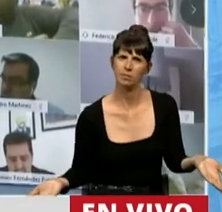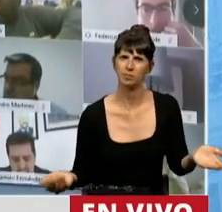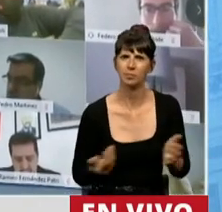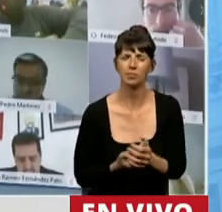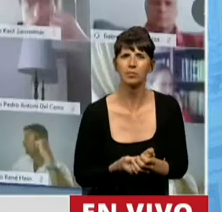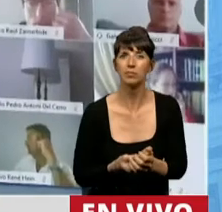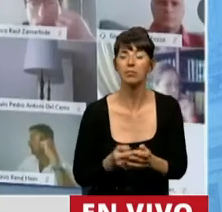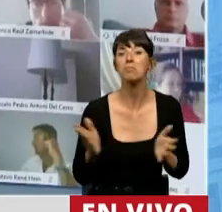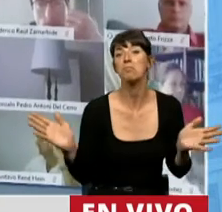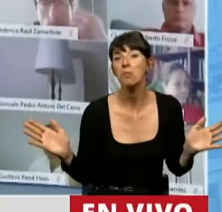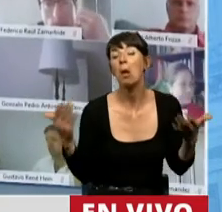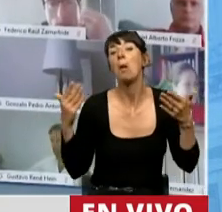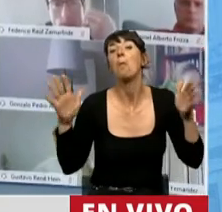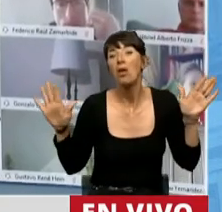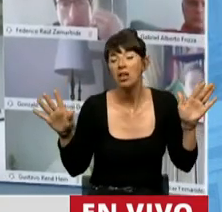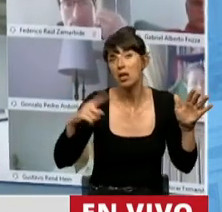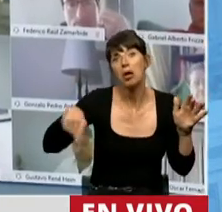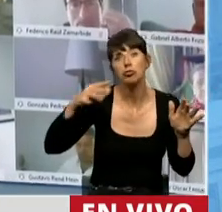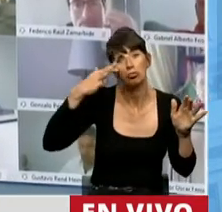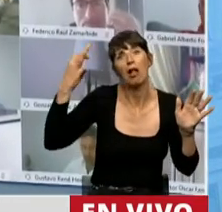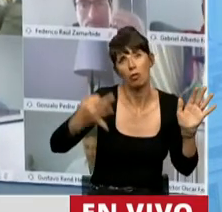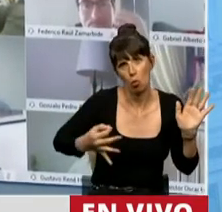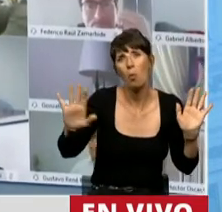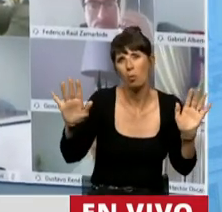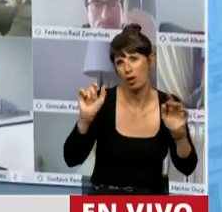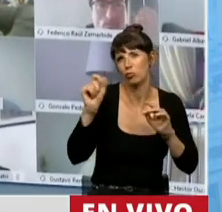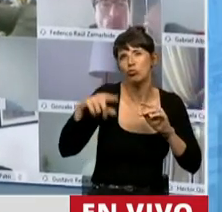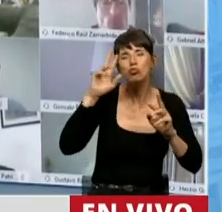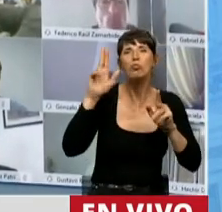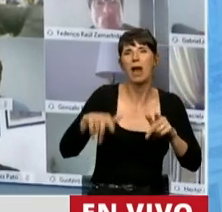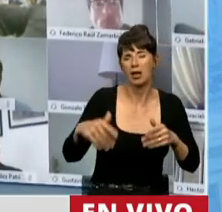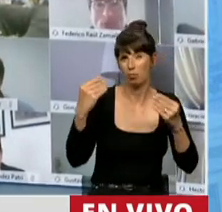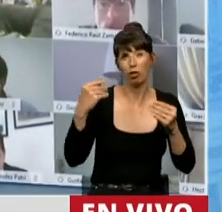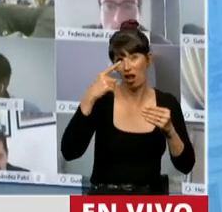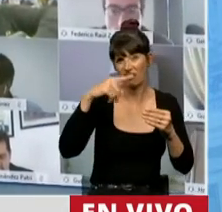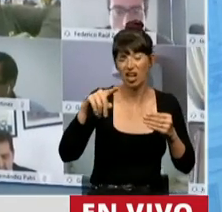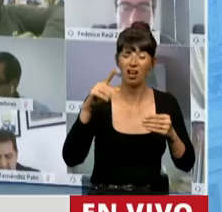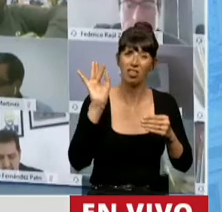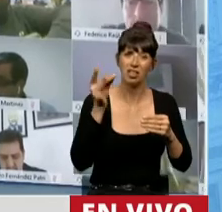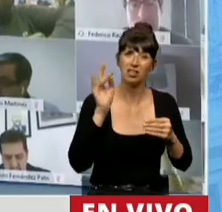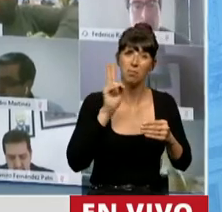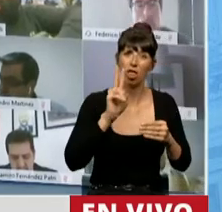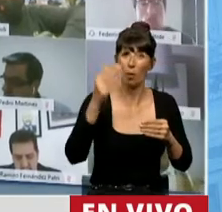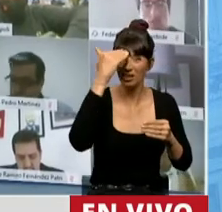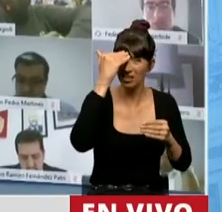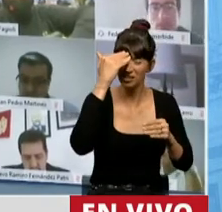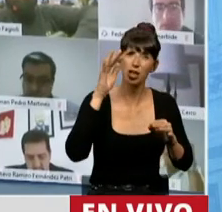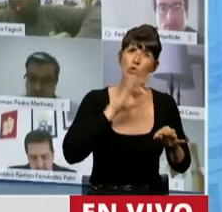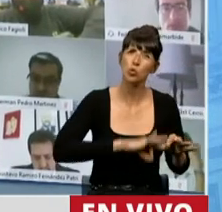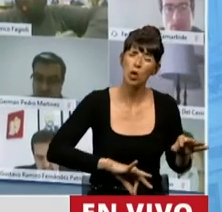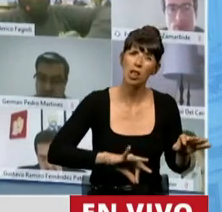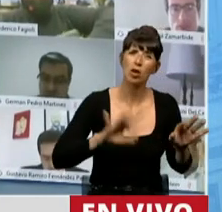Y podríamos decir que tal vez cumplieron con lo que venían a hacer, porque la desigualdad se incrementó en diciembre de 2015, el haber medio era